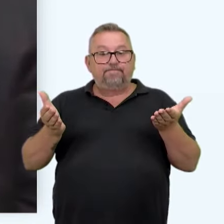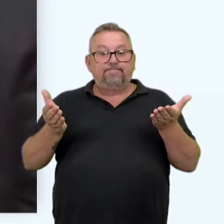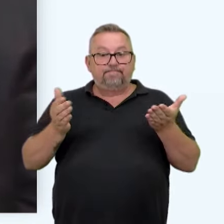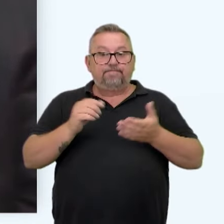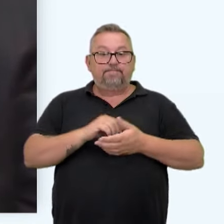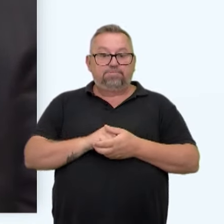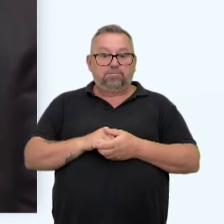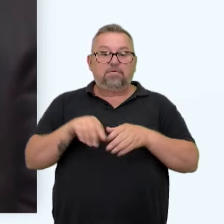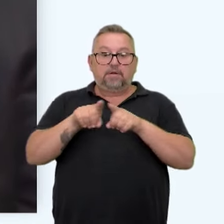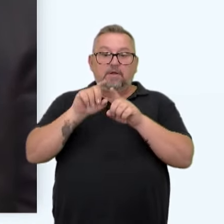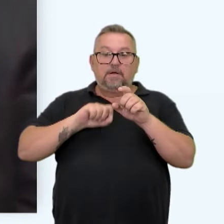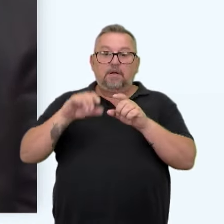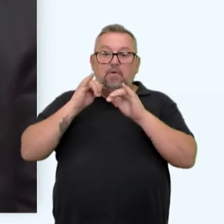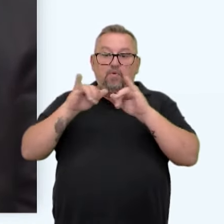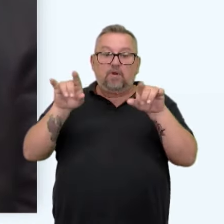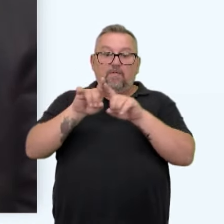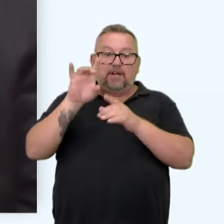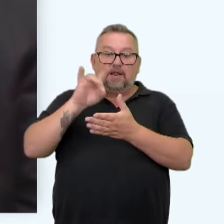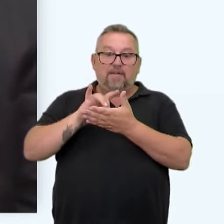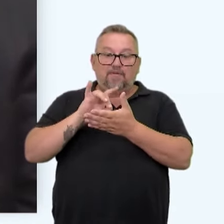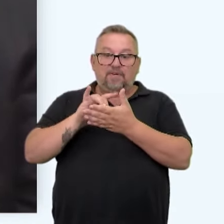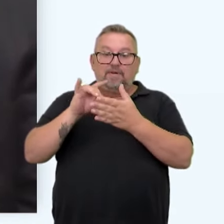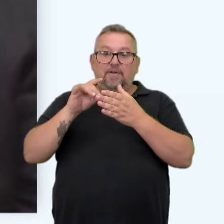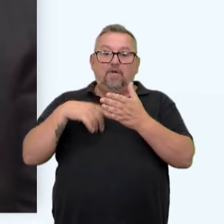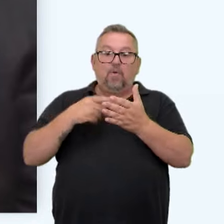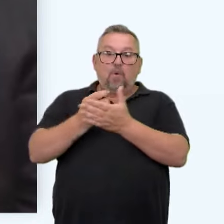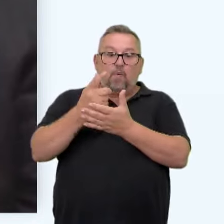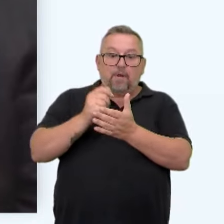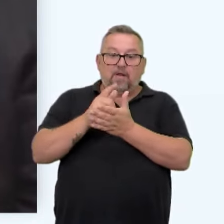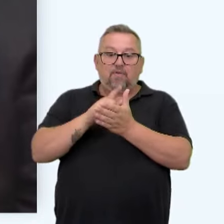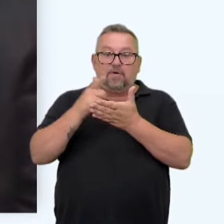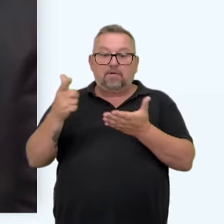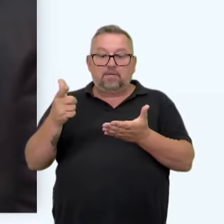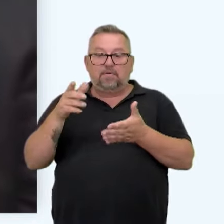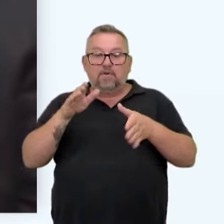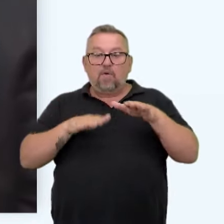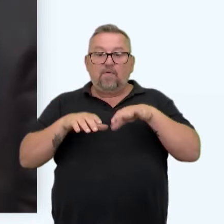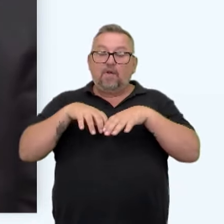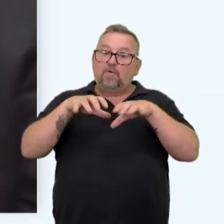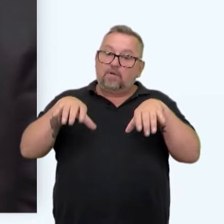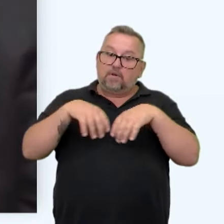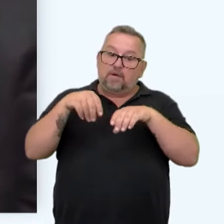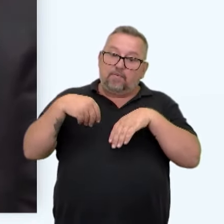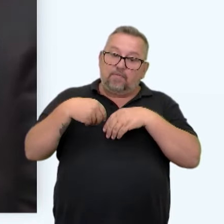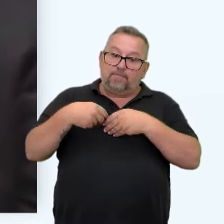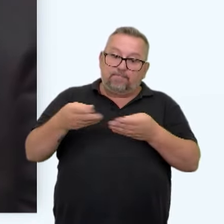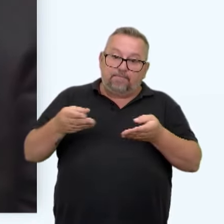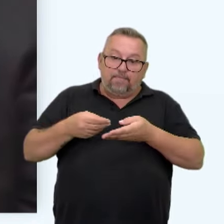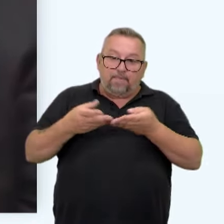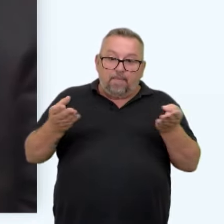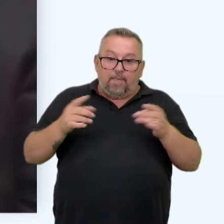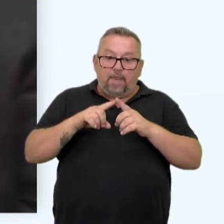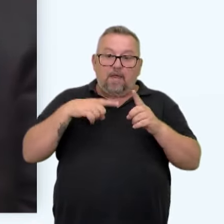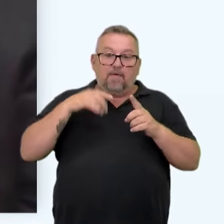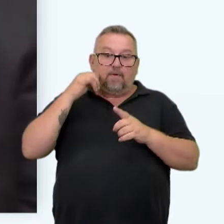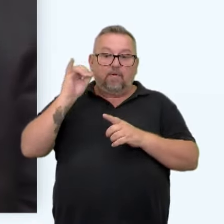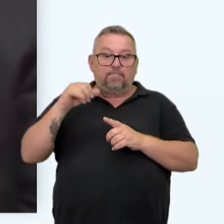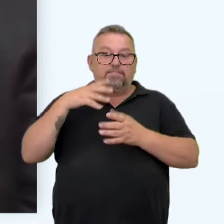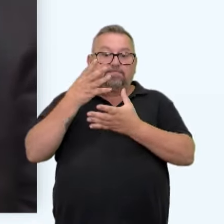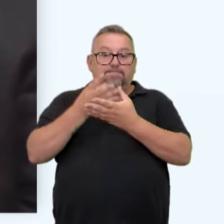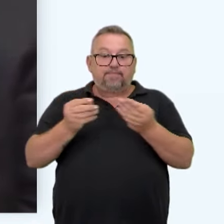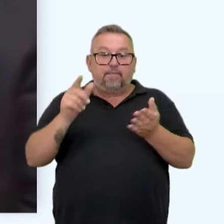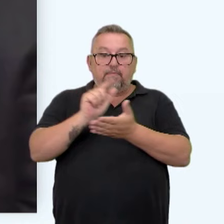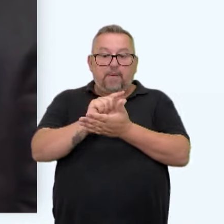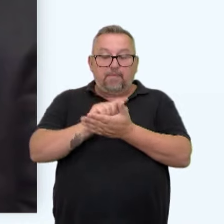es que desaparecería la gente que los quisiera comprar y probablemente los sistemas de distribución. Evidente a la desaparición del soporte